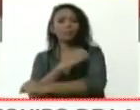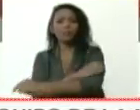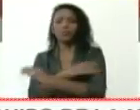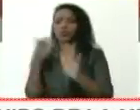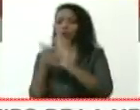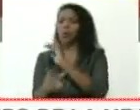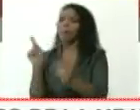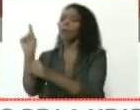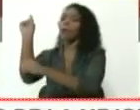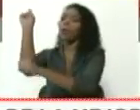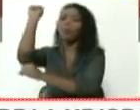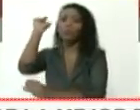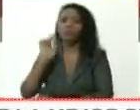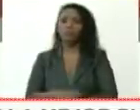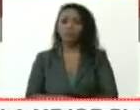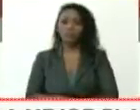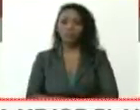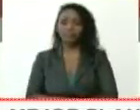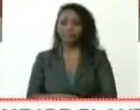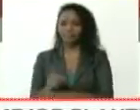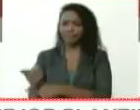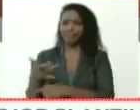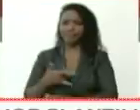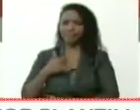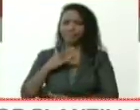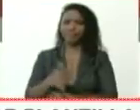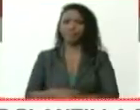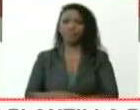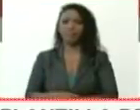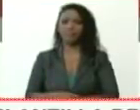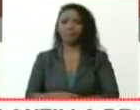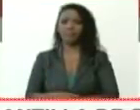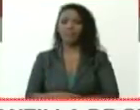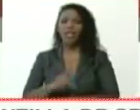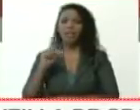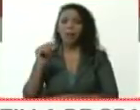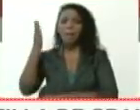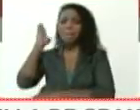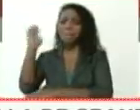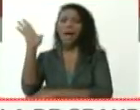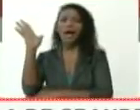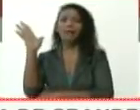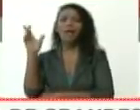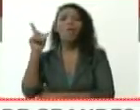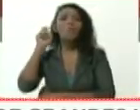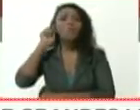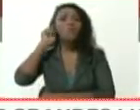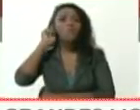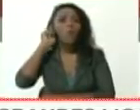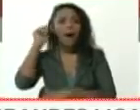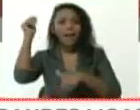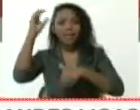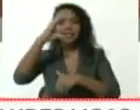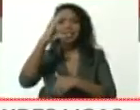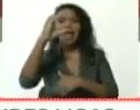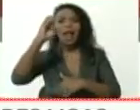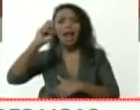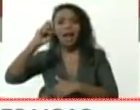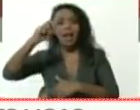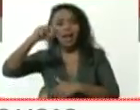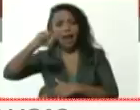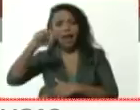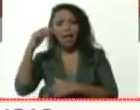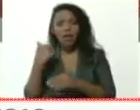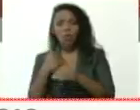Esa es la razón. Hay otro, sancionamos a la señora Tibisay Lucena por haber organizado unas elecciones de una Asamblea